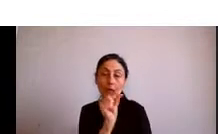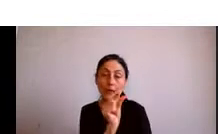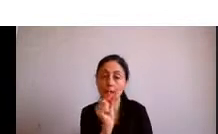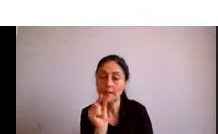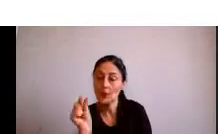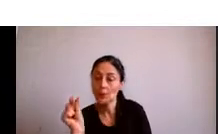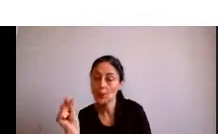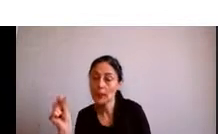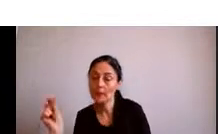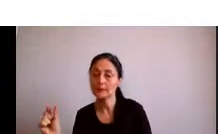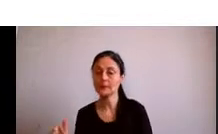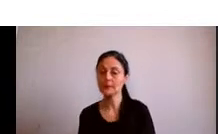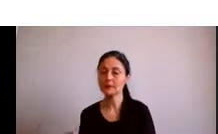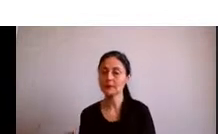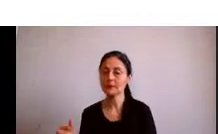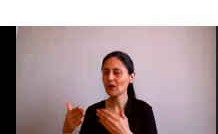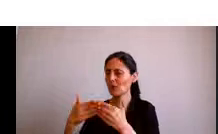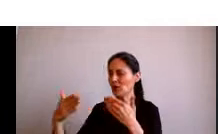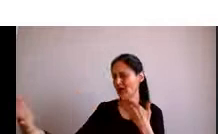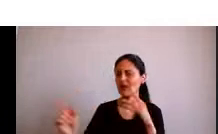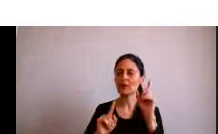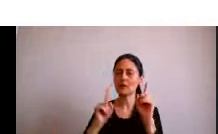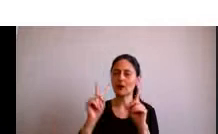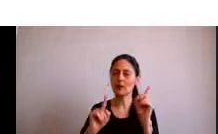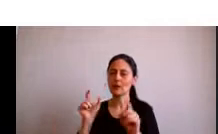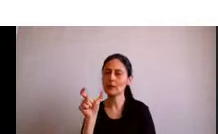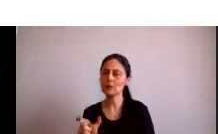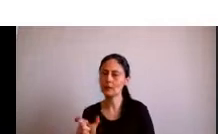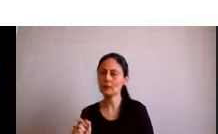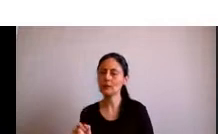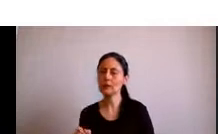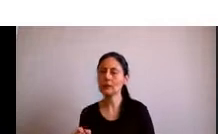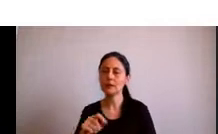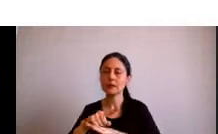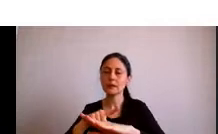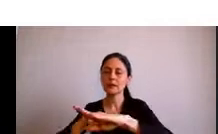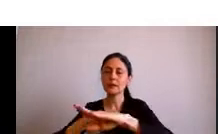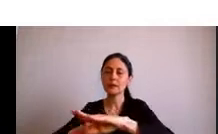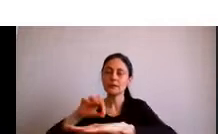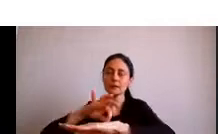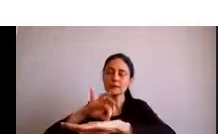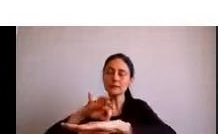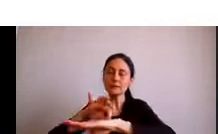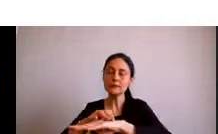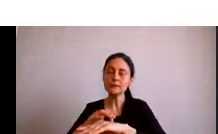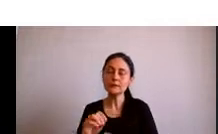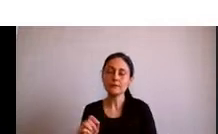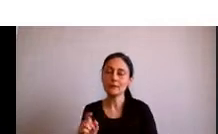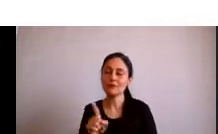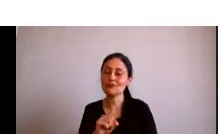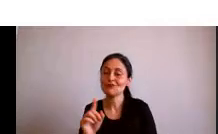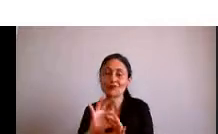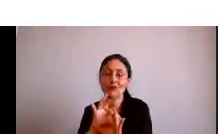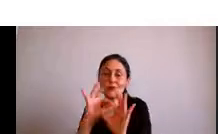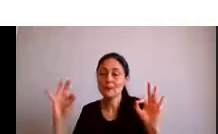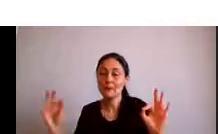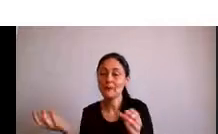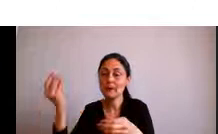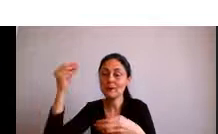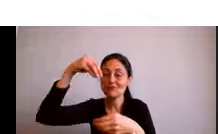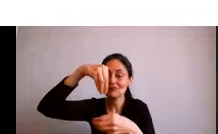algunos, aún así, tecnología médica, no todas sus menciones están siendo incluidas en el código sanitario, en el nuevo